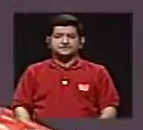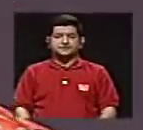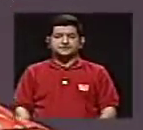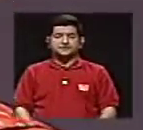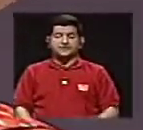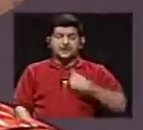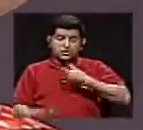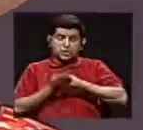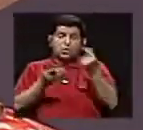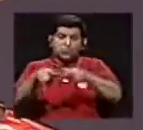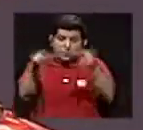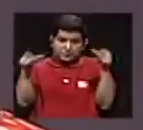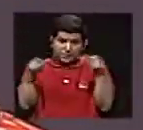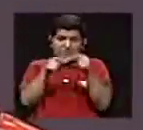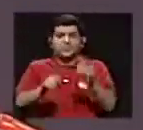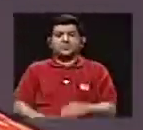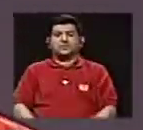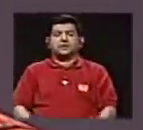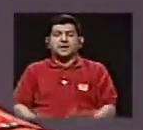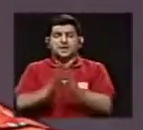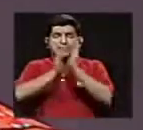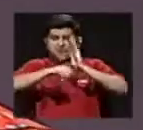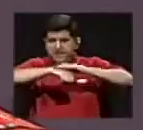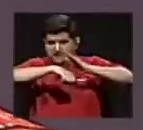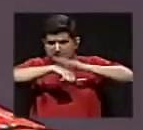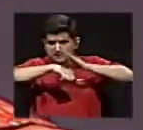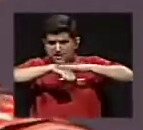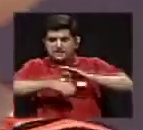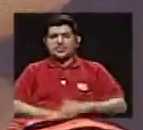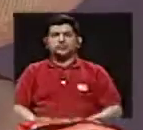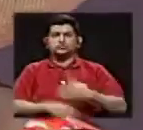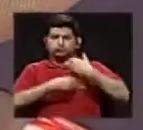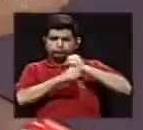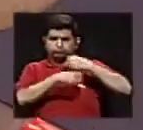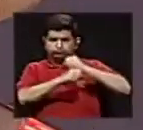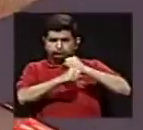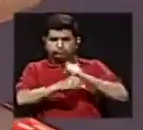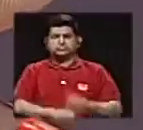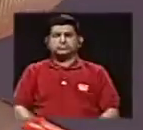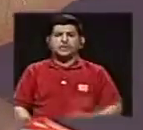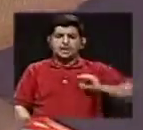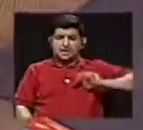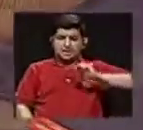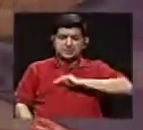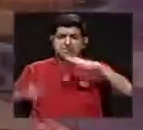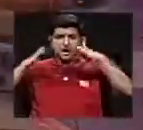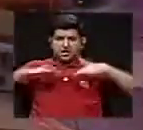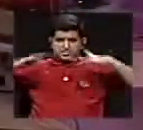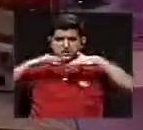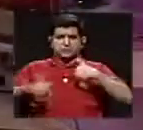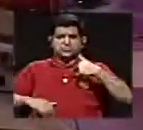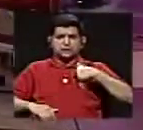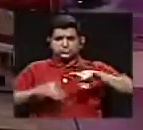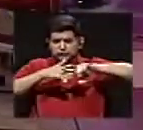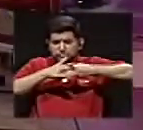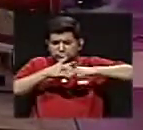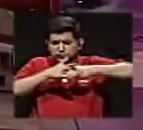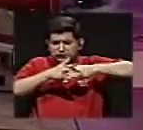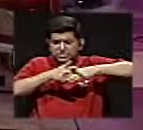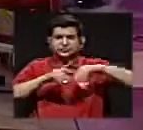Entonces compré el terreno, pedí el permiso de la municipalidad y de MINAI para reconstruir